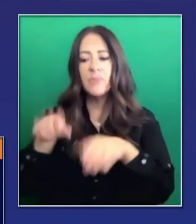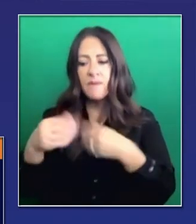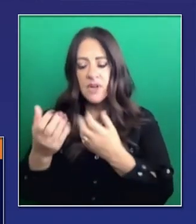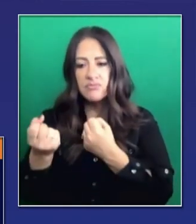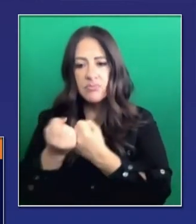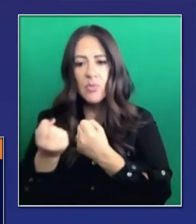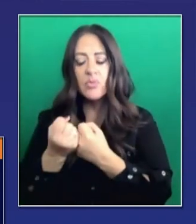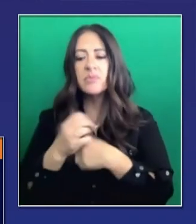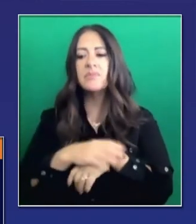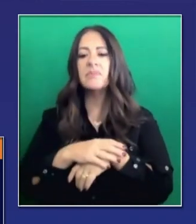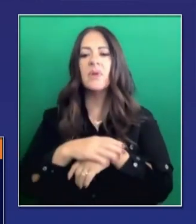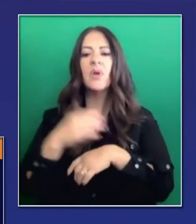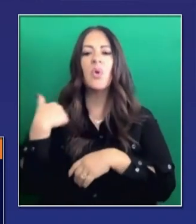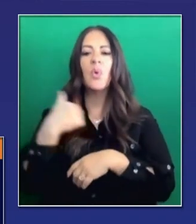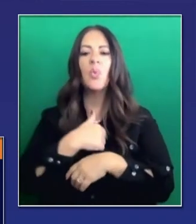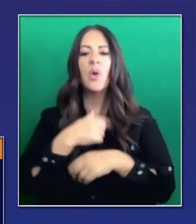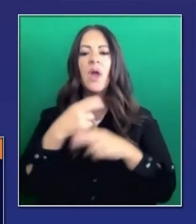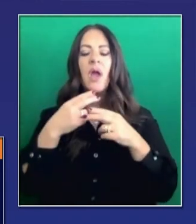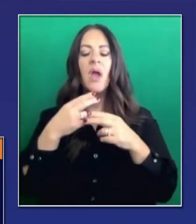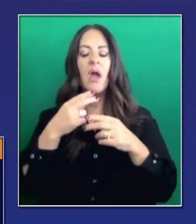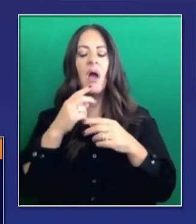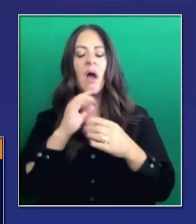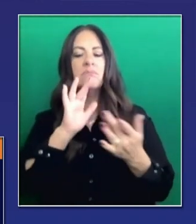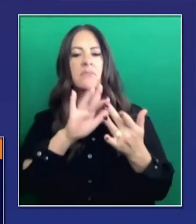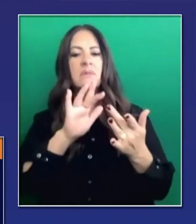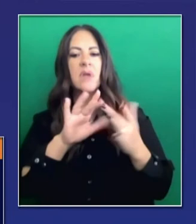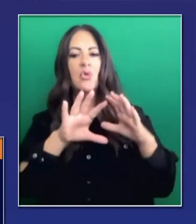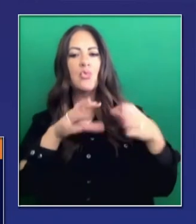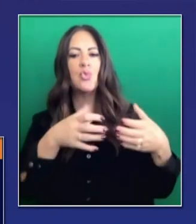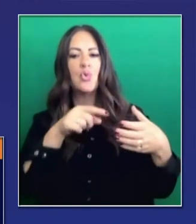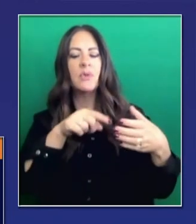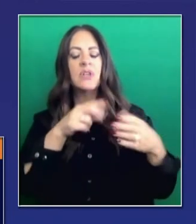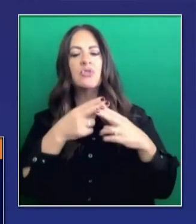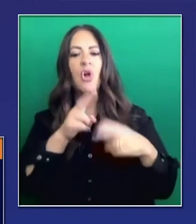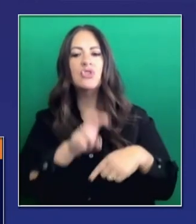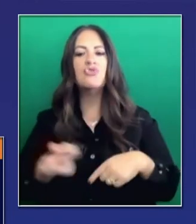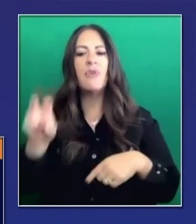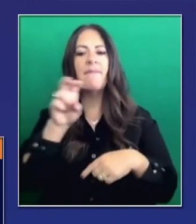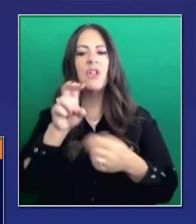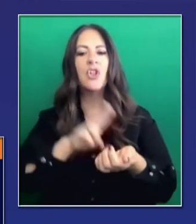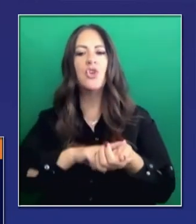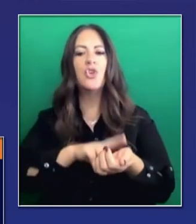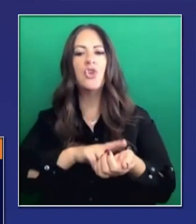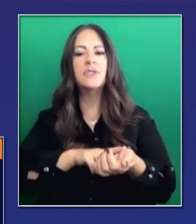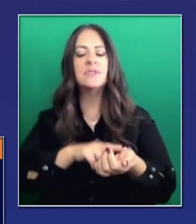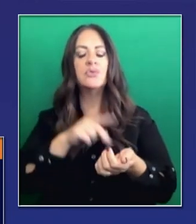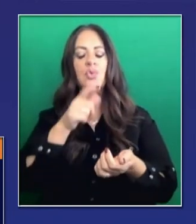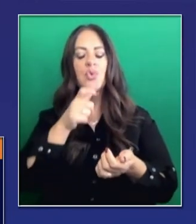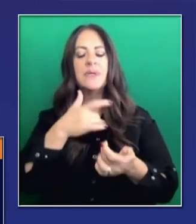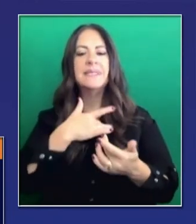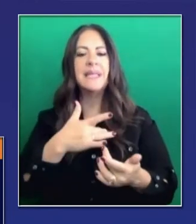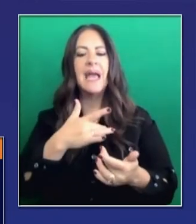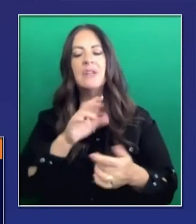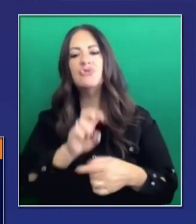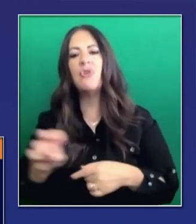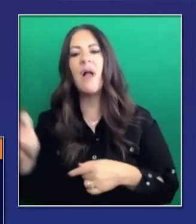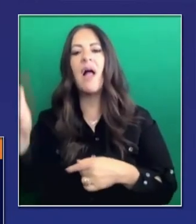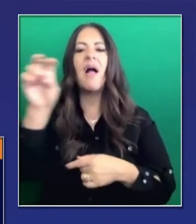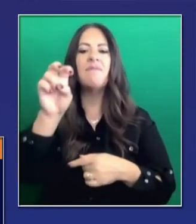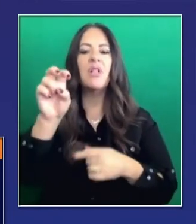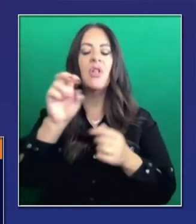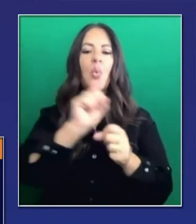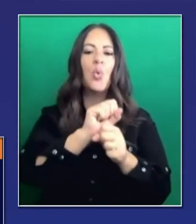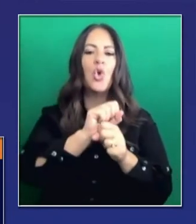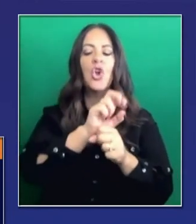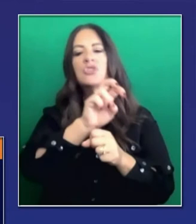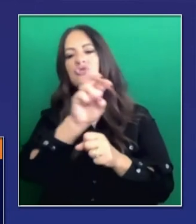gobernador. Hemos identificado personal de enfermería que puede llegar a la región y